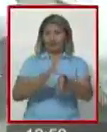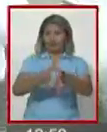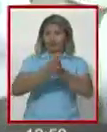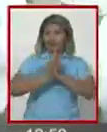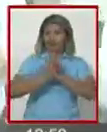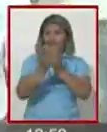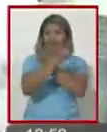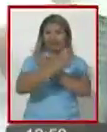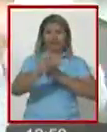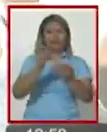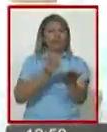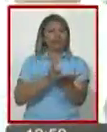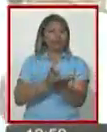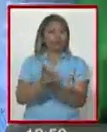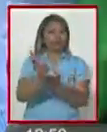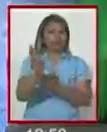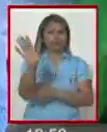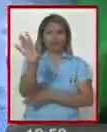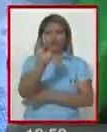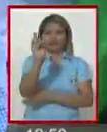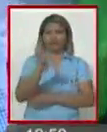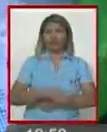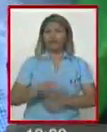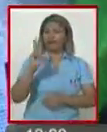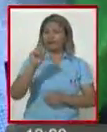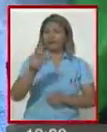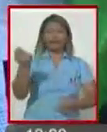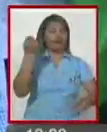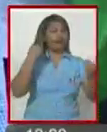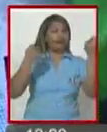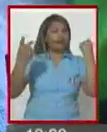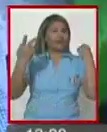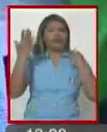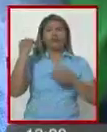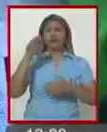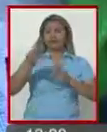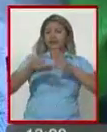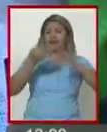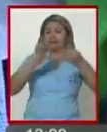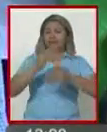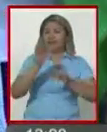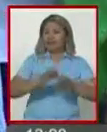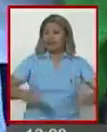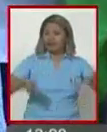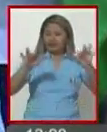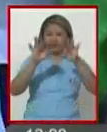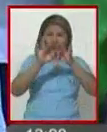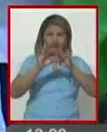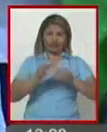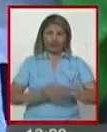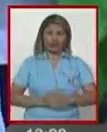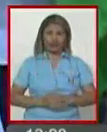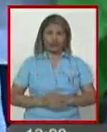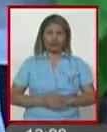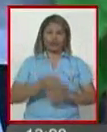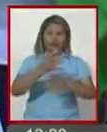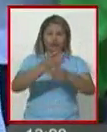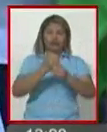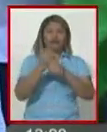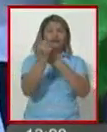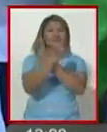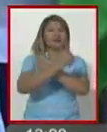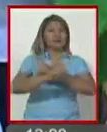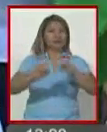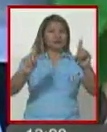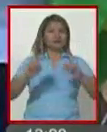exigiendo una democracia verdadera en el país quedar indiferente a una fecha tan importante que es la recuperación de